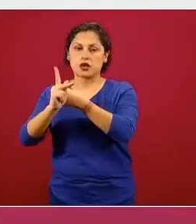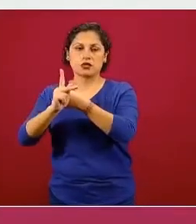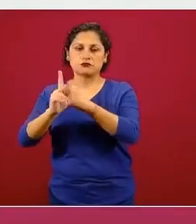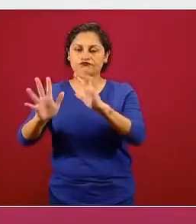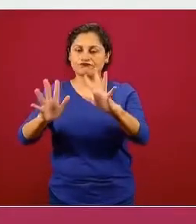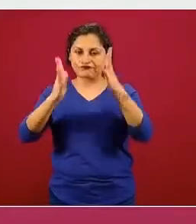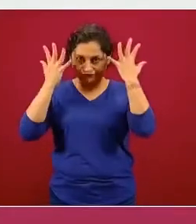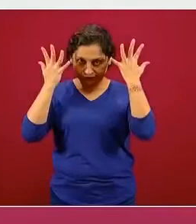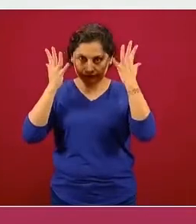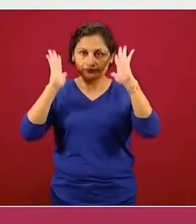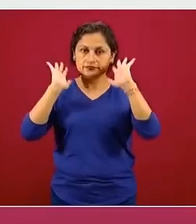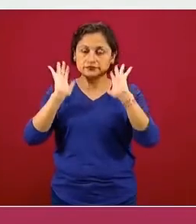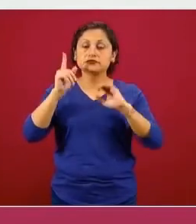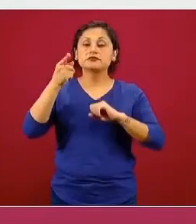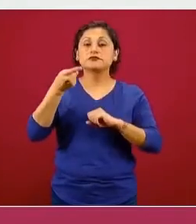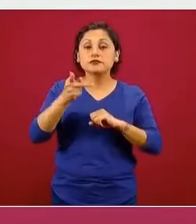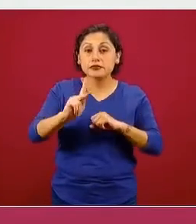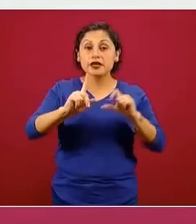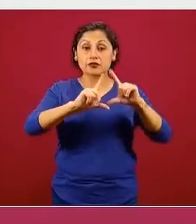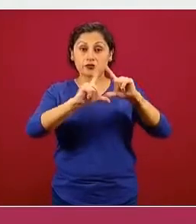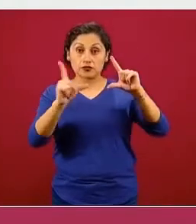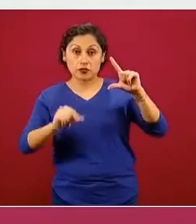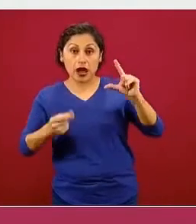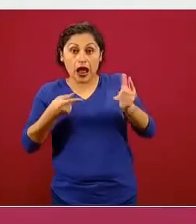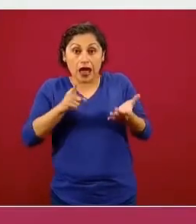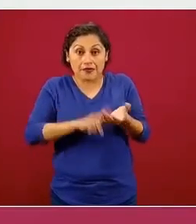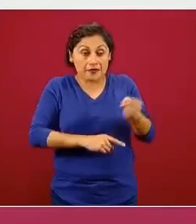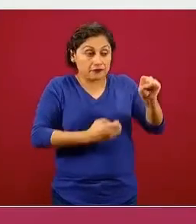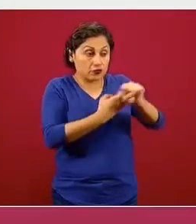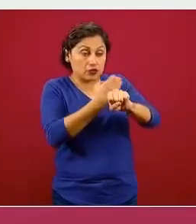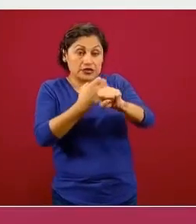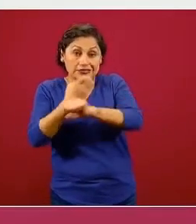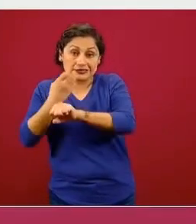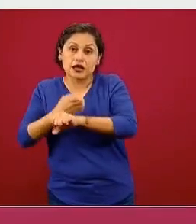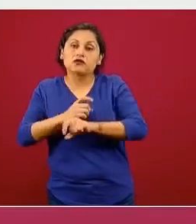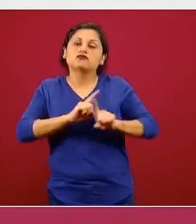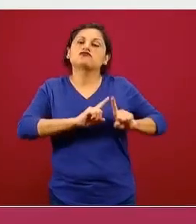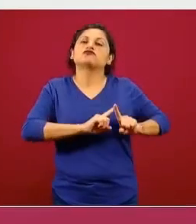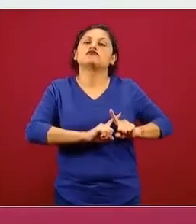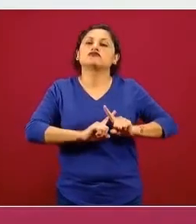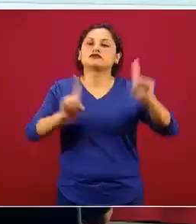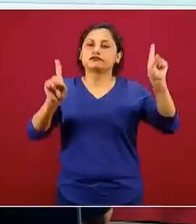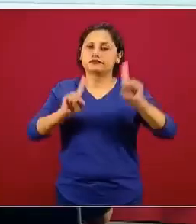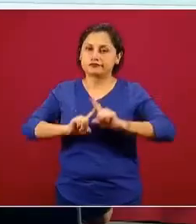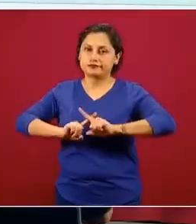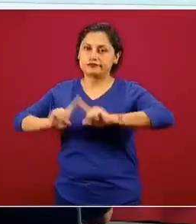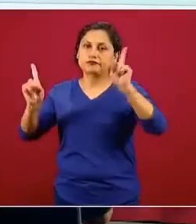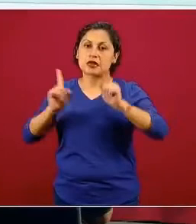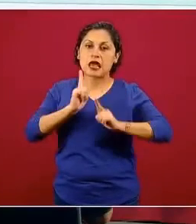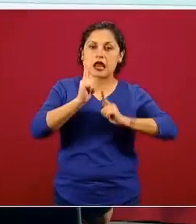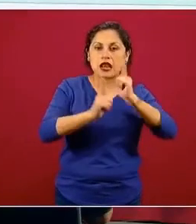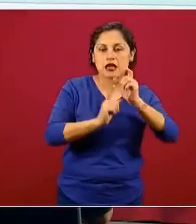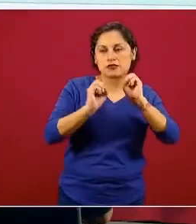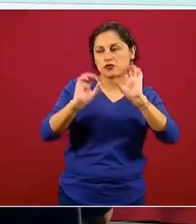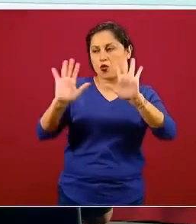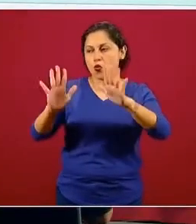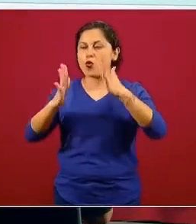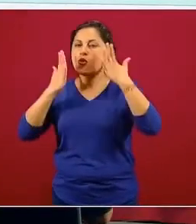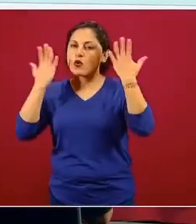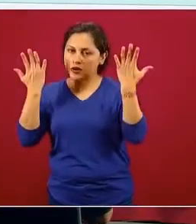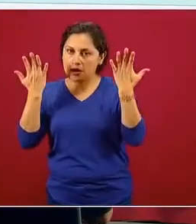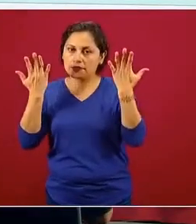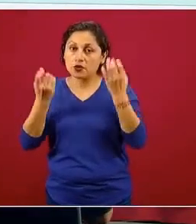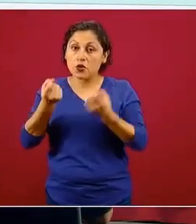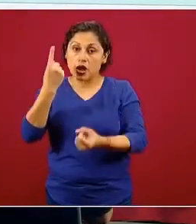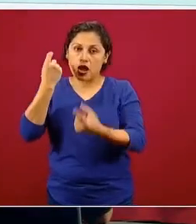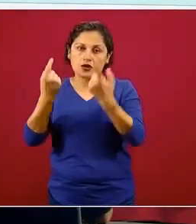continuación, veremos que algunos estados todavía tienen mayor velocidad de ocurrencia de la epidemia y otros ya, como es el caso de